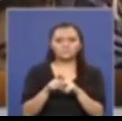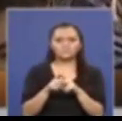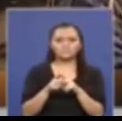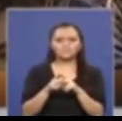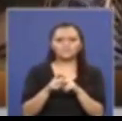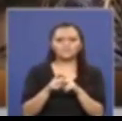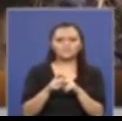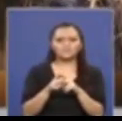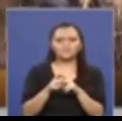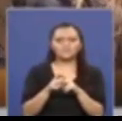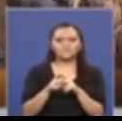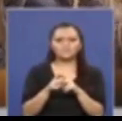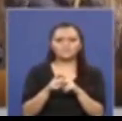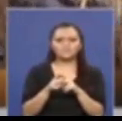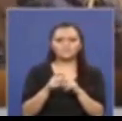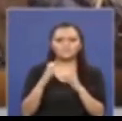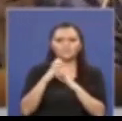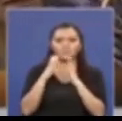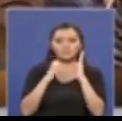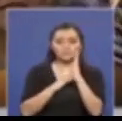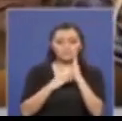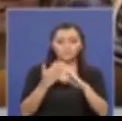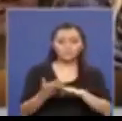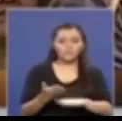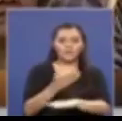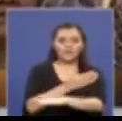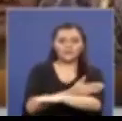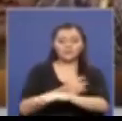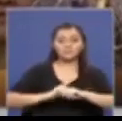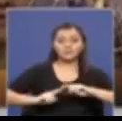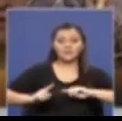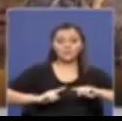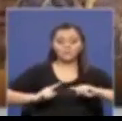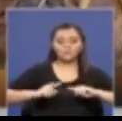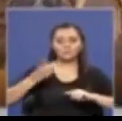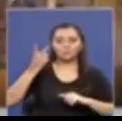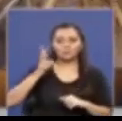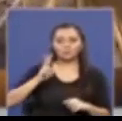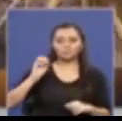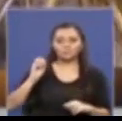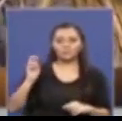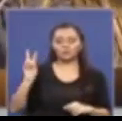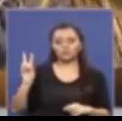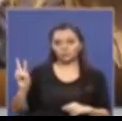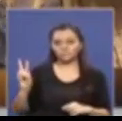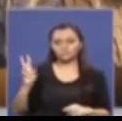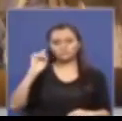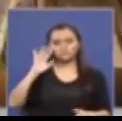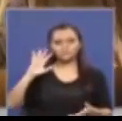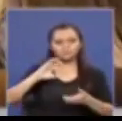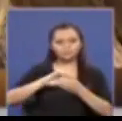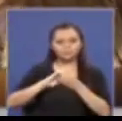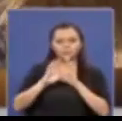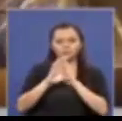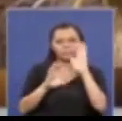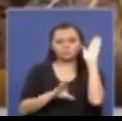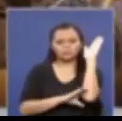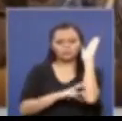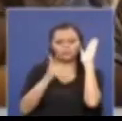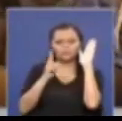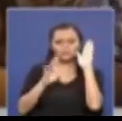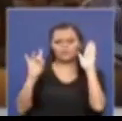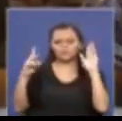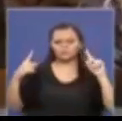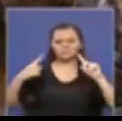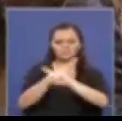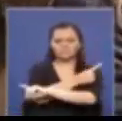régimen de la función ejecutiva que está funcionando desde el 2002, que no está acorde a nuestra constitución que fue emitida en el 2008.